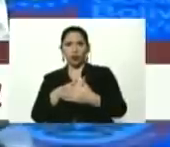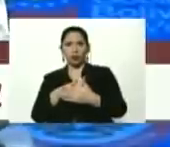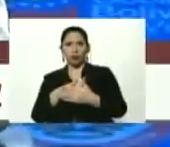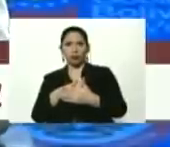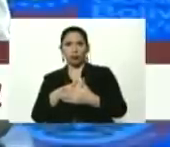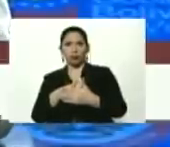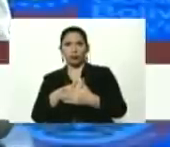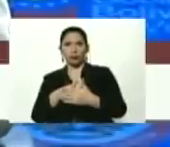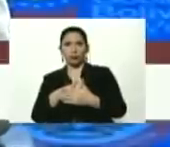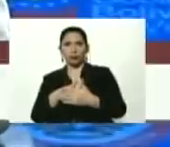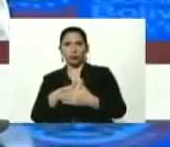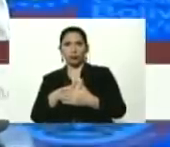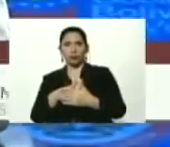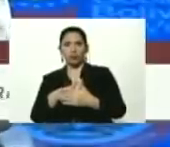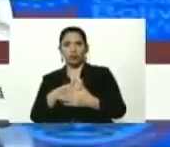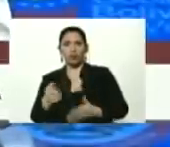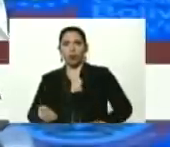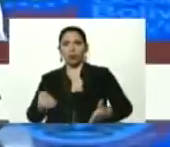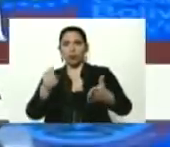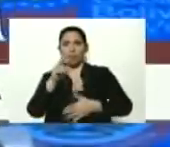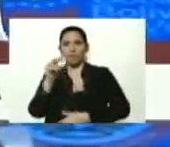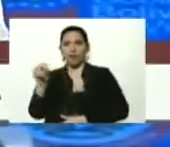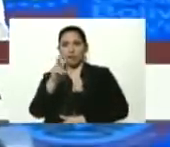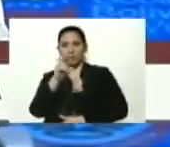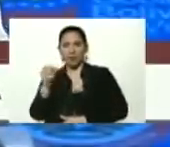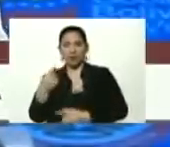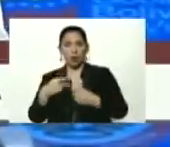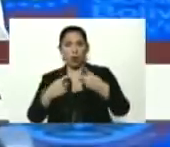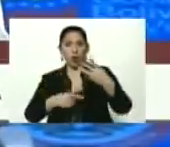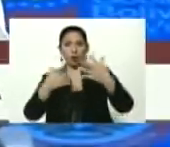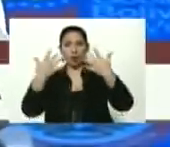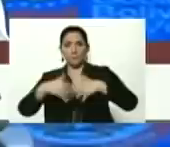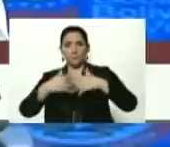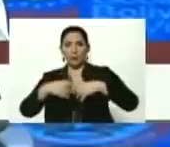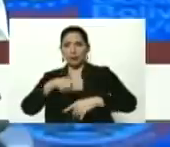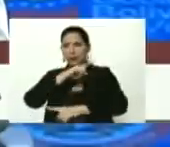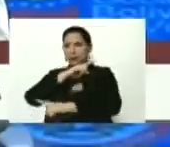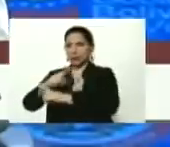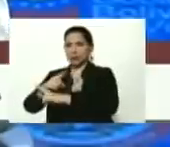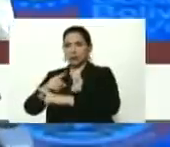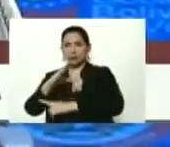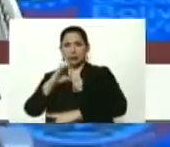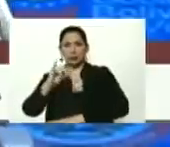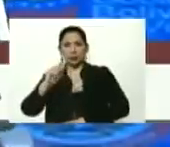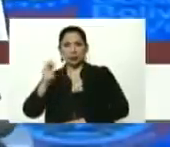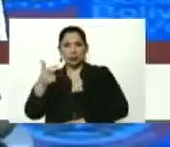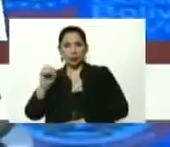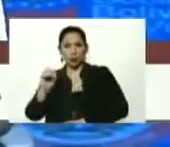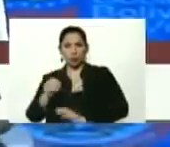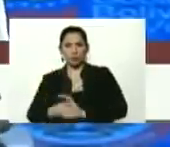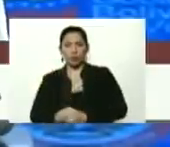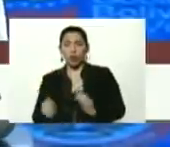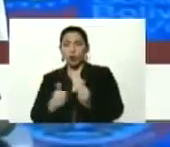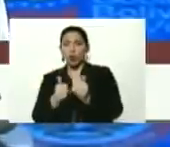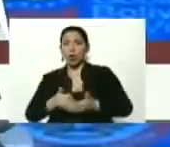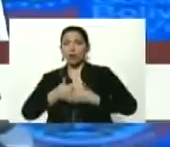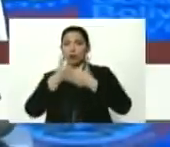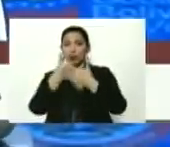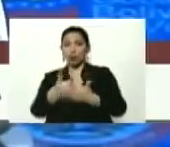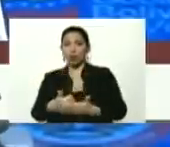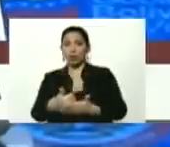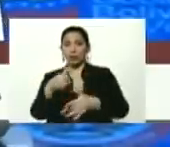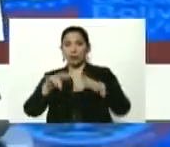los bonistas 2020 y otras empresas que han demandado a Citgo con ayuda de